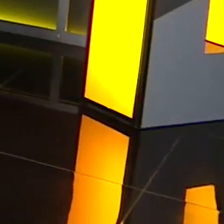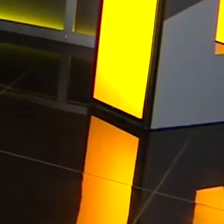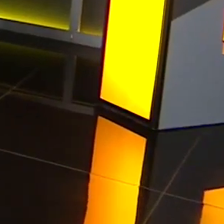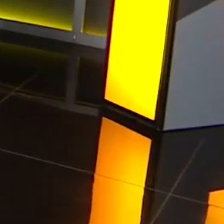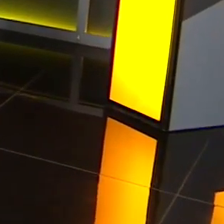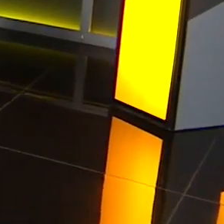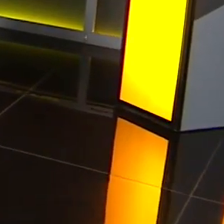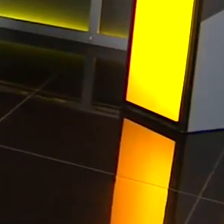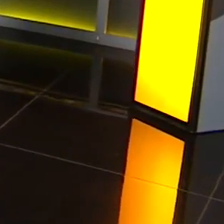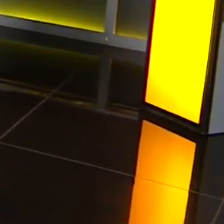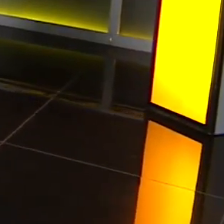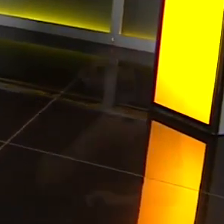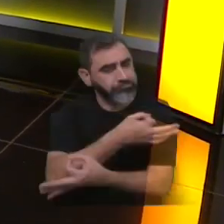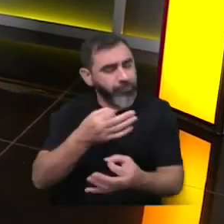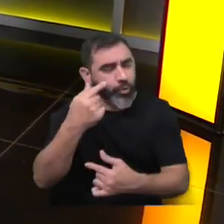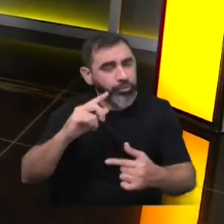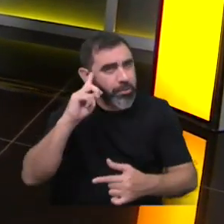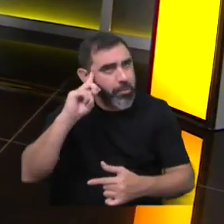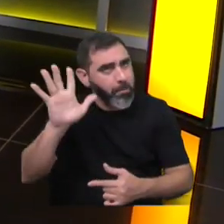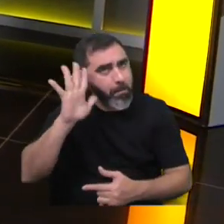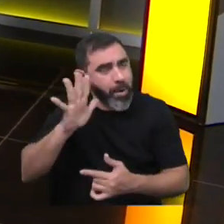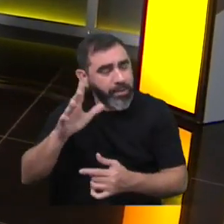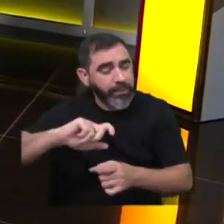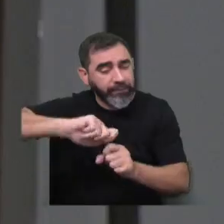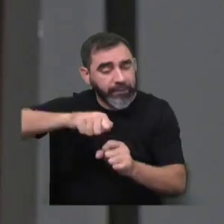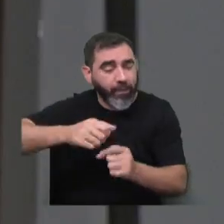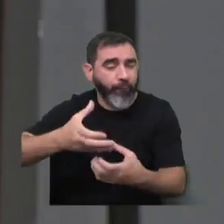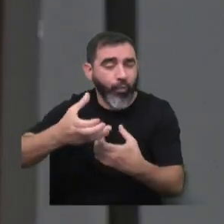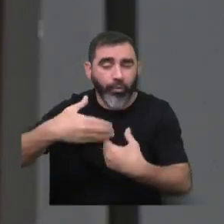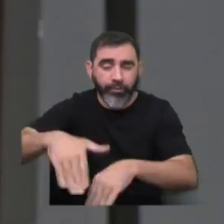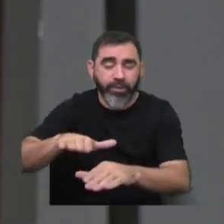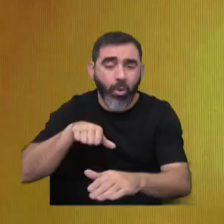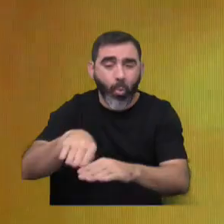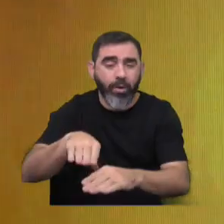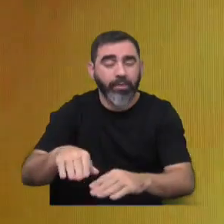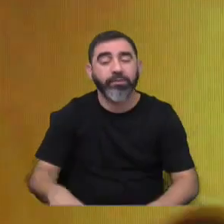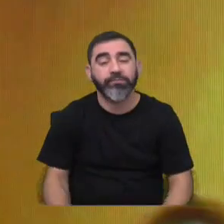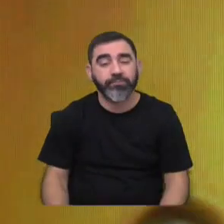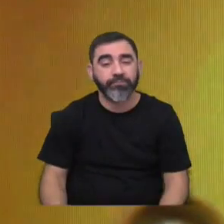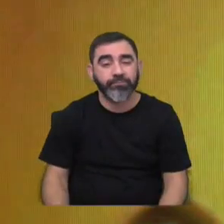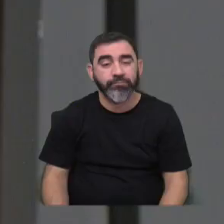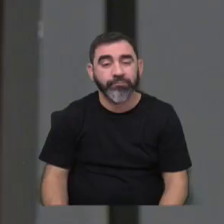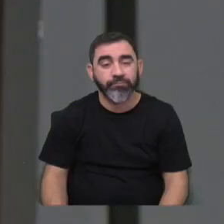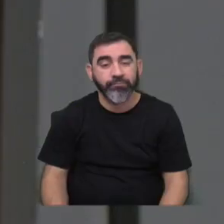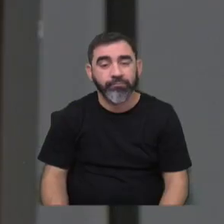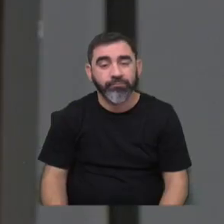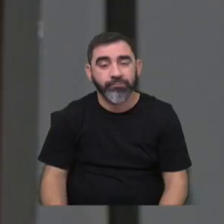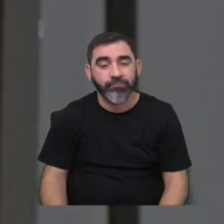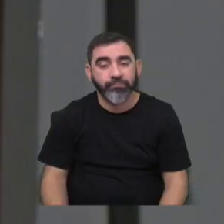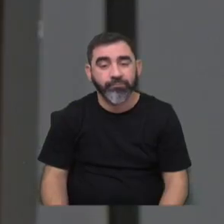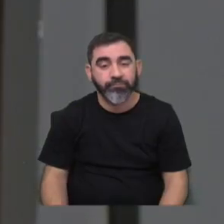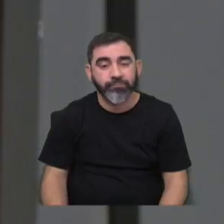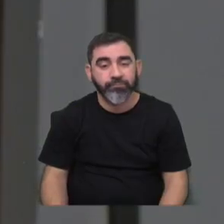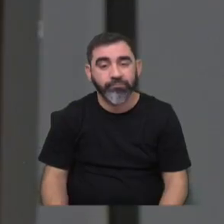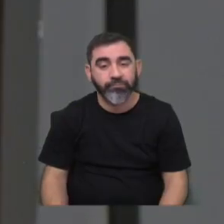Mucha sabiduría, Daniela. ¿Cuántas cosas que no pensamos cuando cerramos la botella y guardamos en Ciencia para la vida. Tal cual, esta es la vida misma. Pero